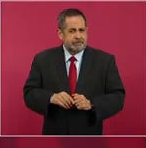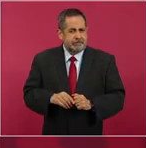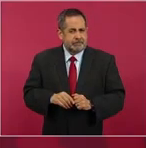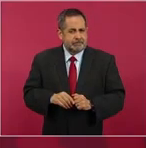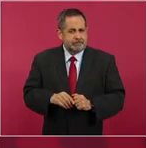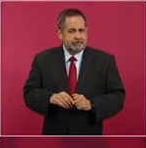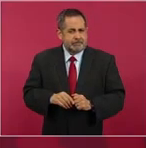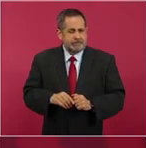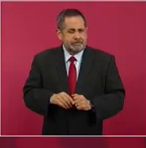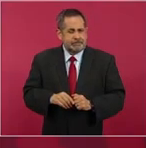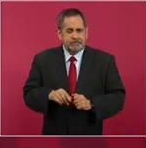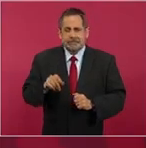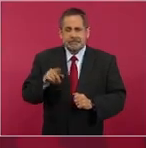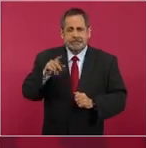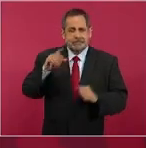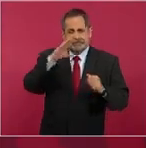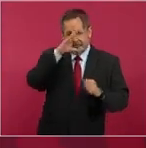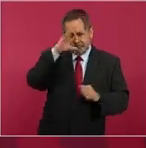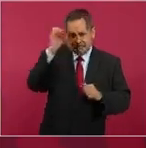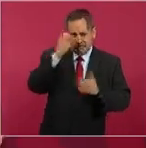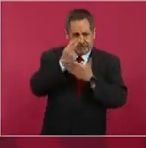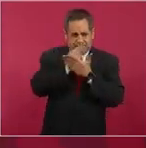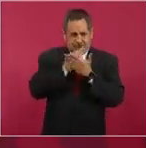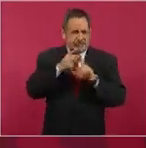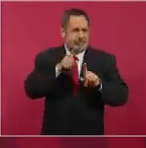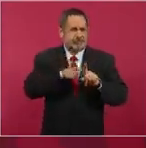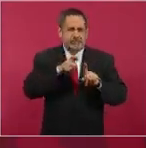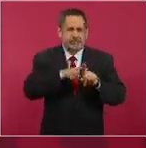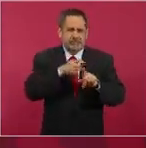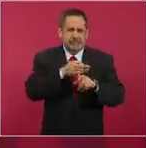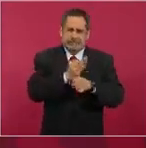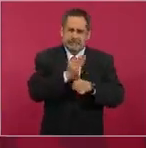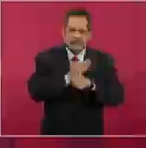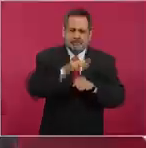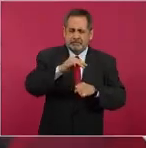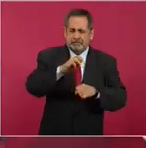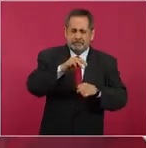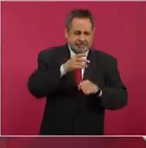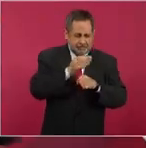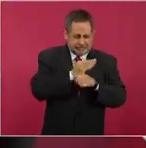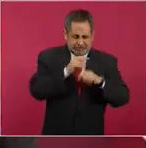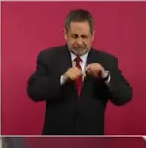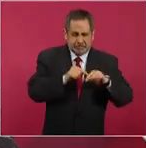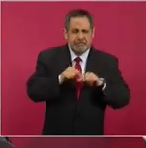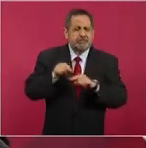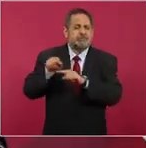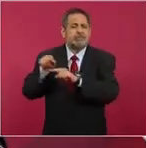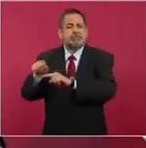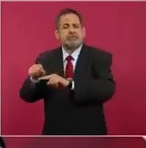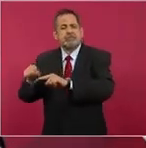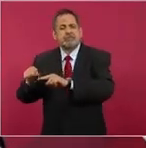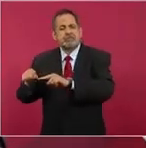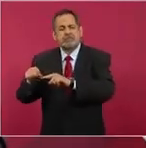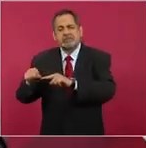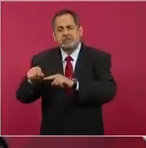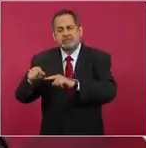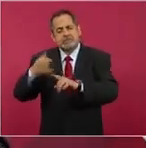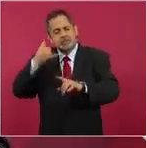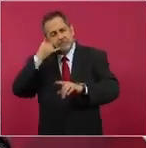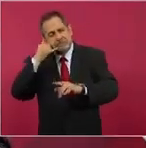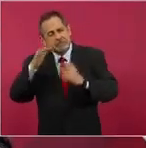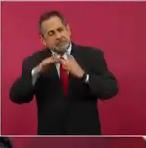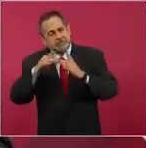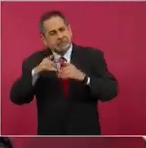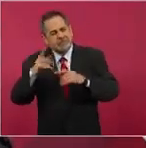en donde está hablando, incluso creo que hasta me está felicitando cuando triunfé,